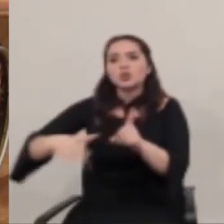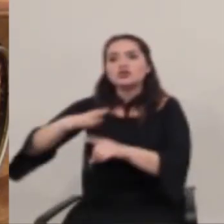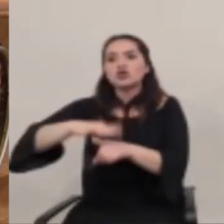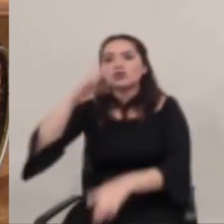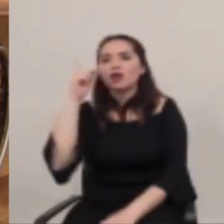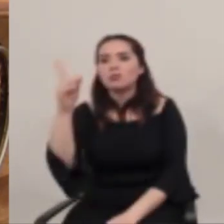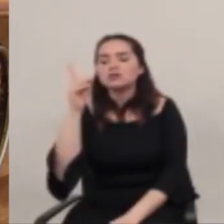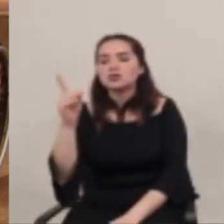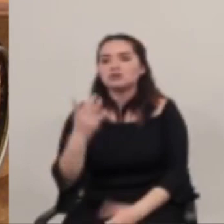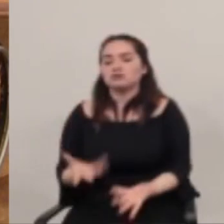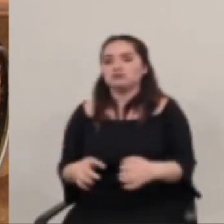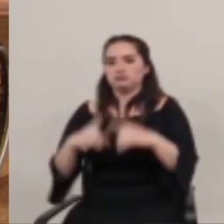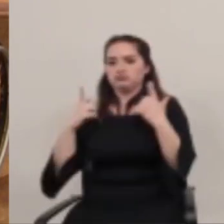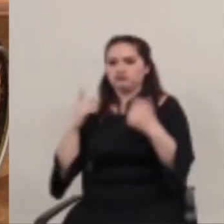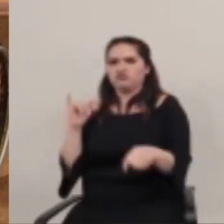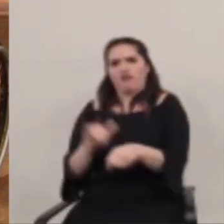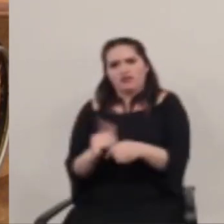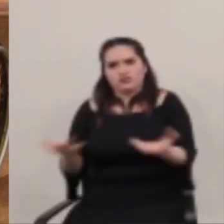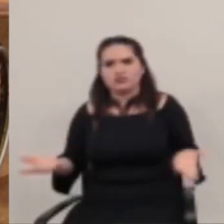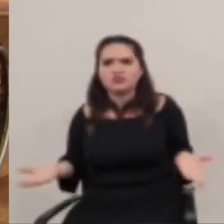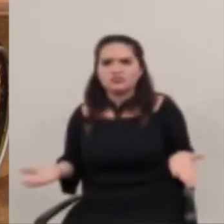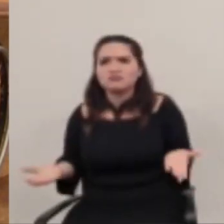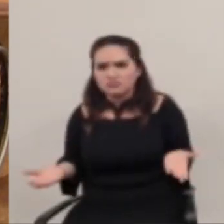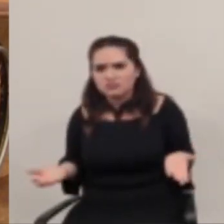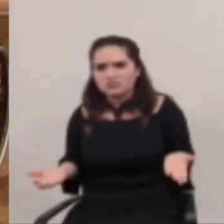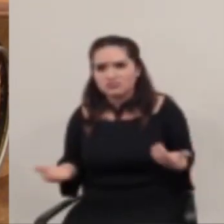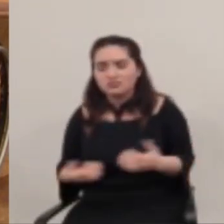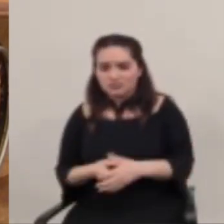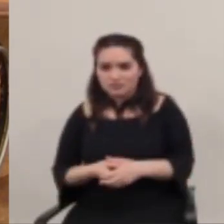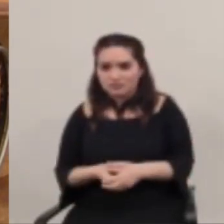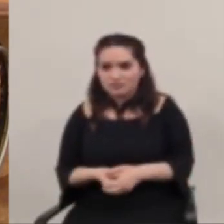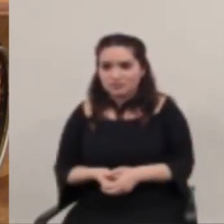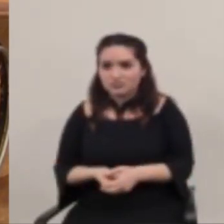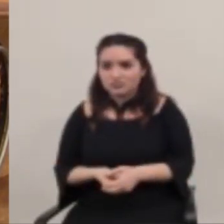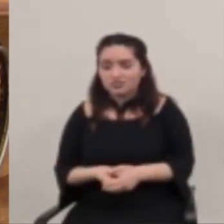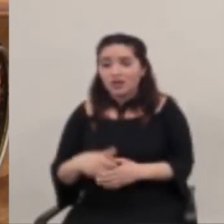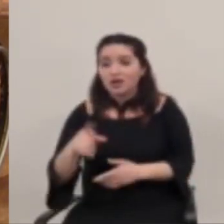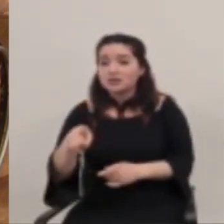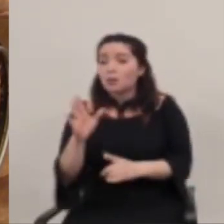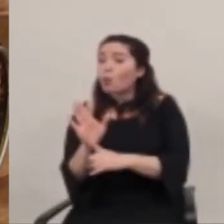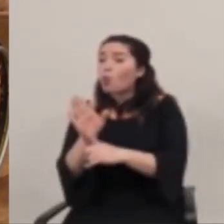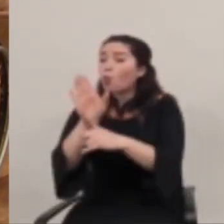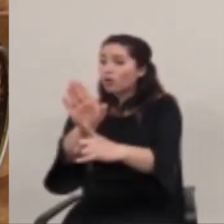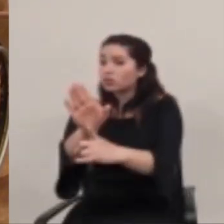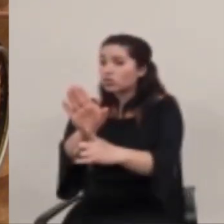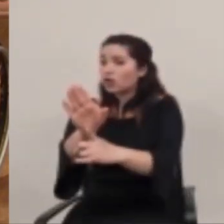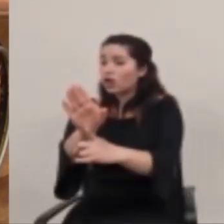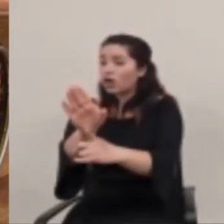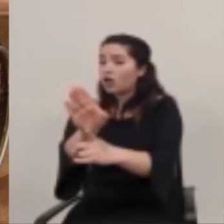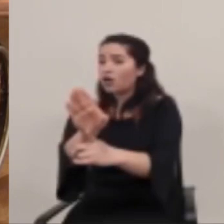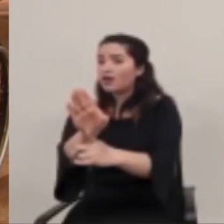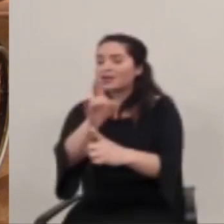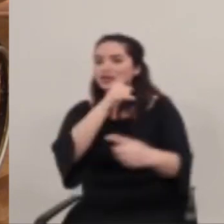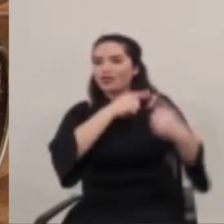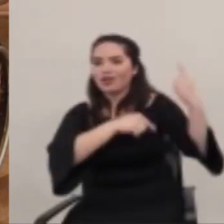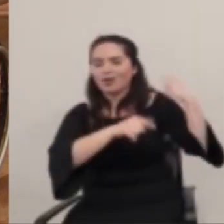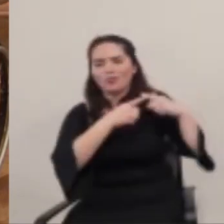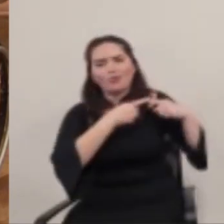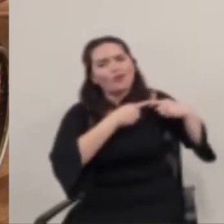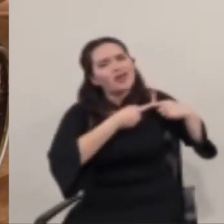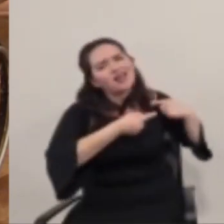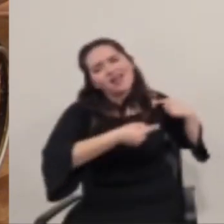que era falso. Y eso solamente reflejaba una historia muy